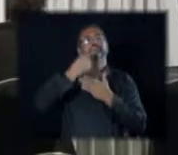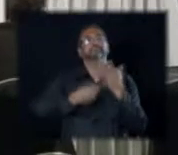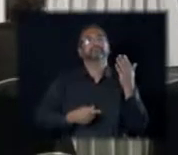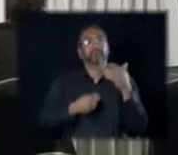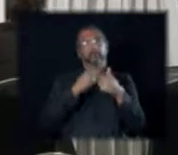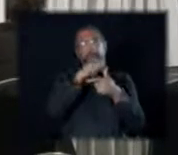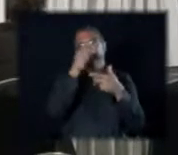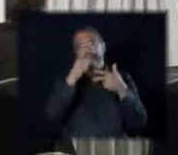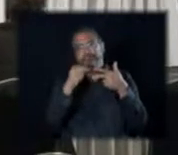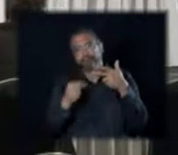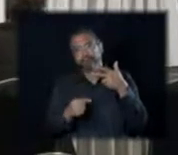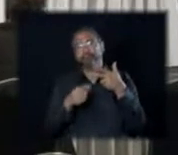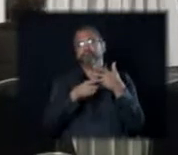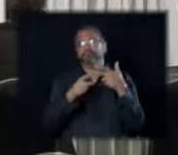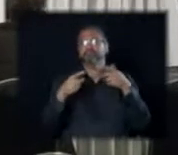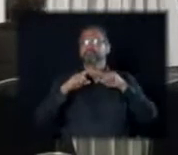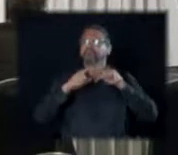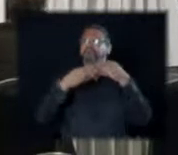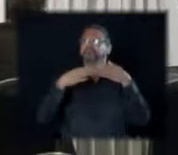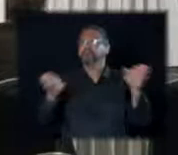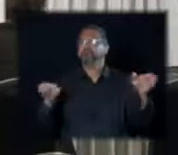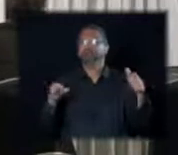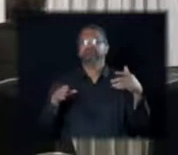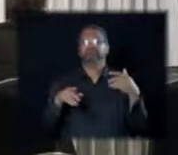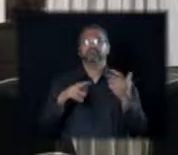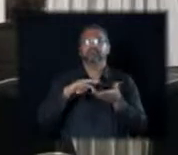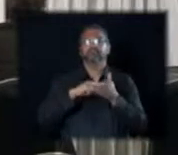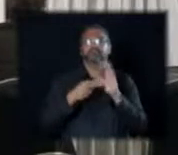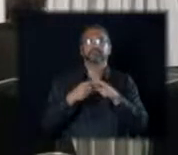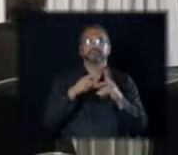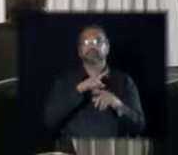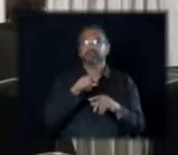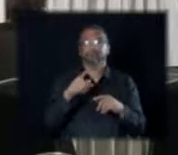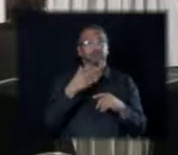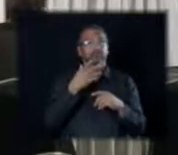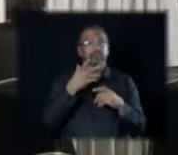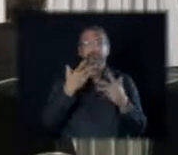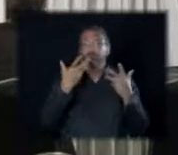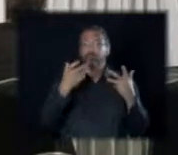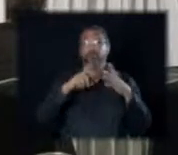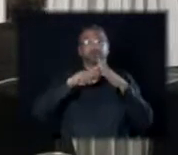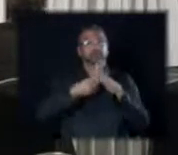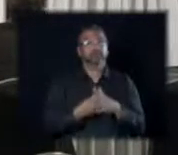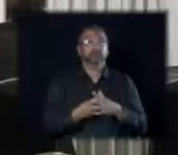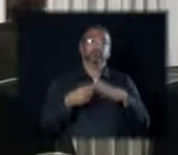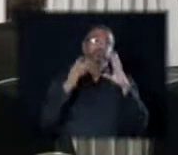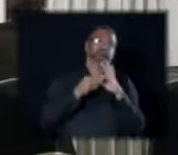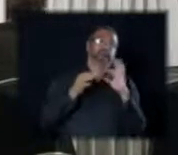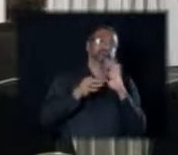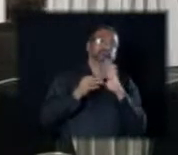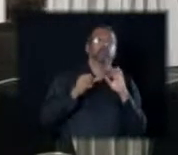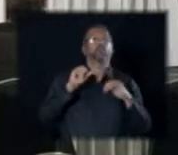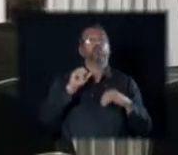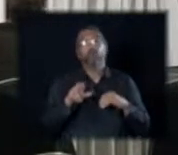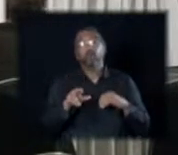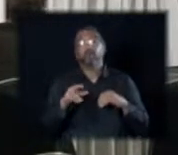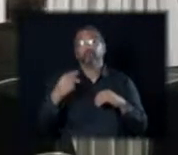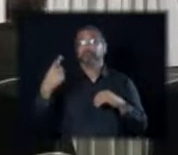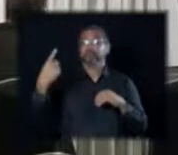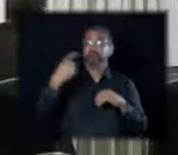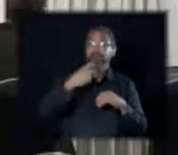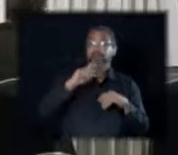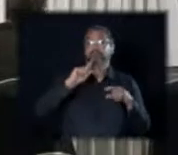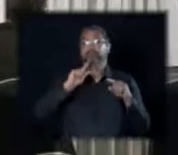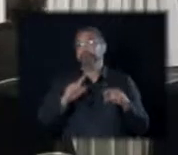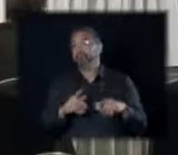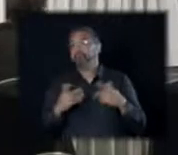ustedes piensan que es importante? Es una pregunta general, y si tienen alguna alocución inicial la pueden incorporar,